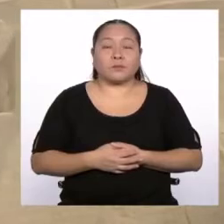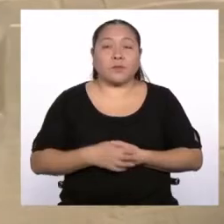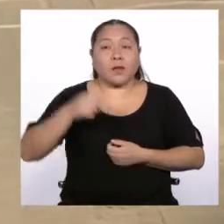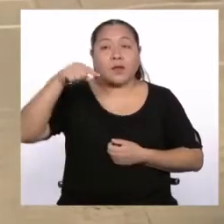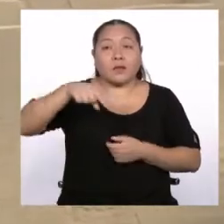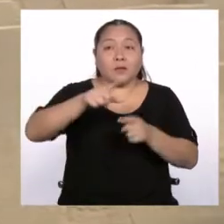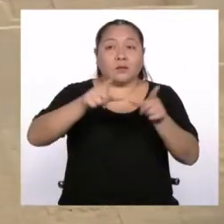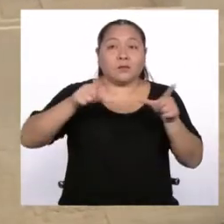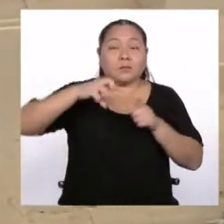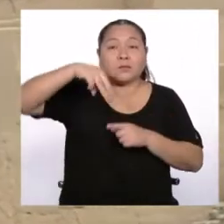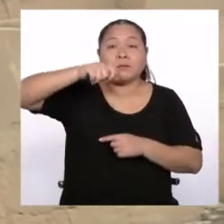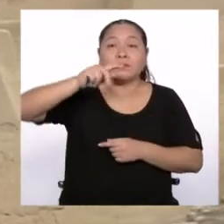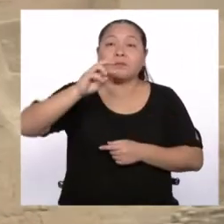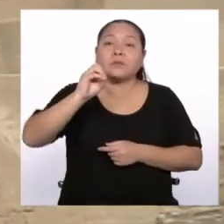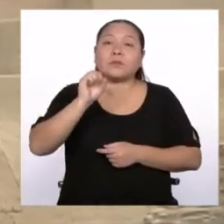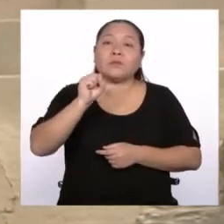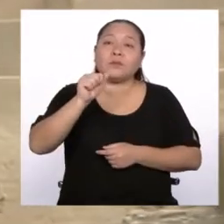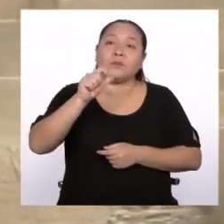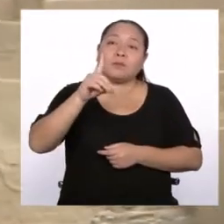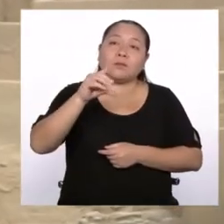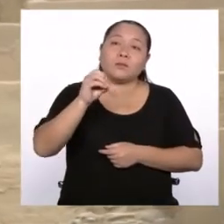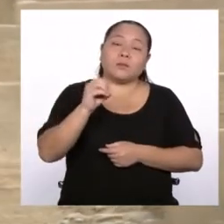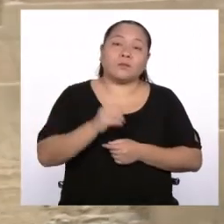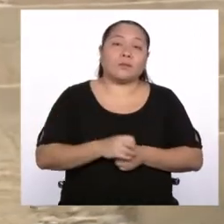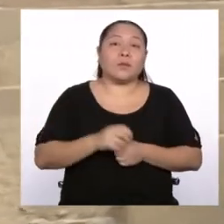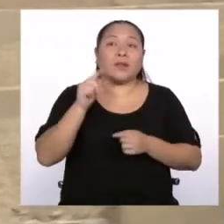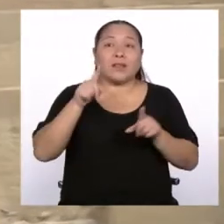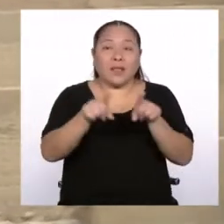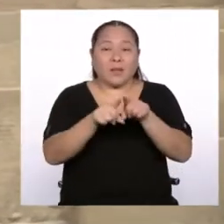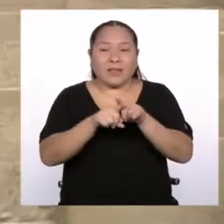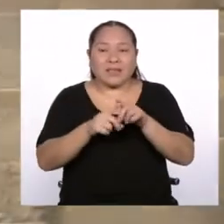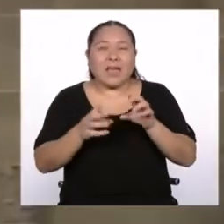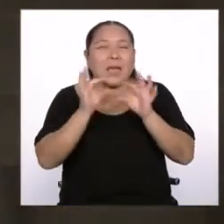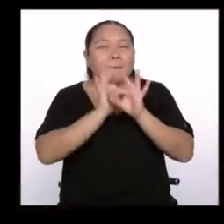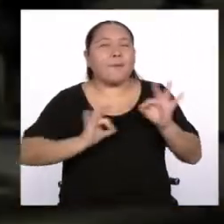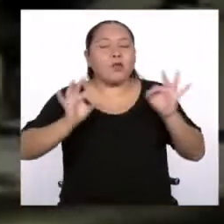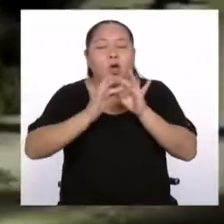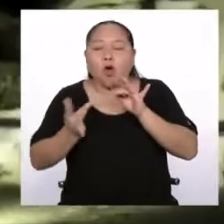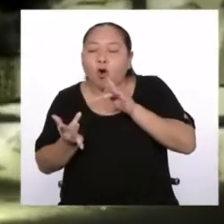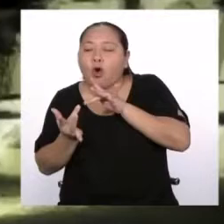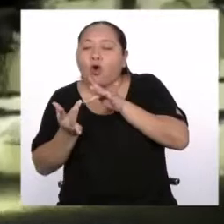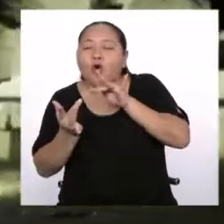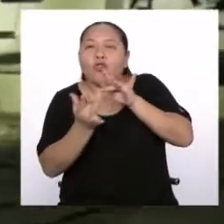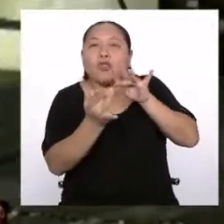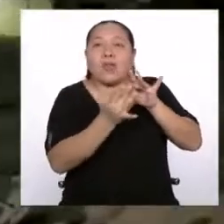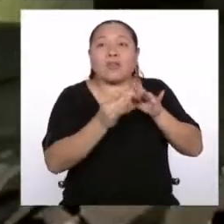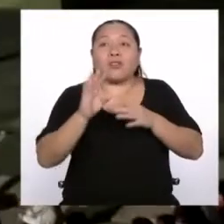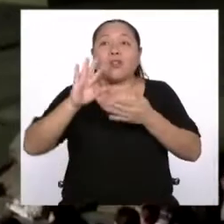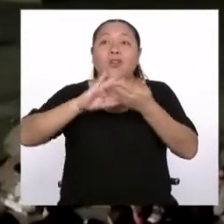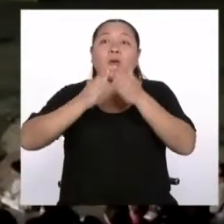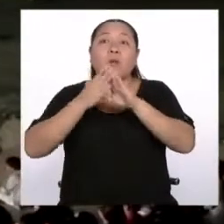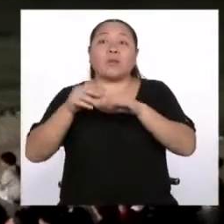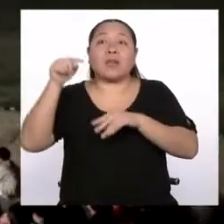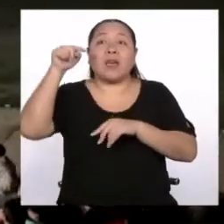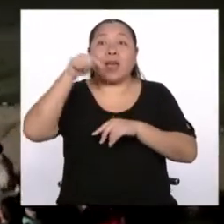Mateo Salado es también muy importante por el contacto que mantiene con la población. Aquí se realizan actividades